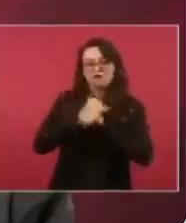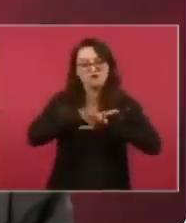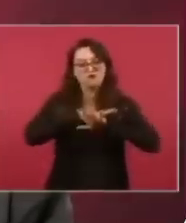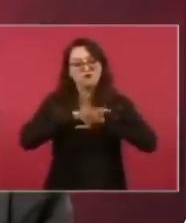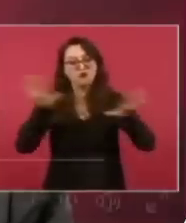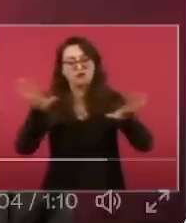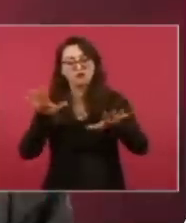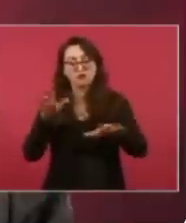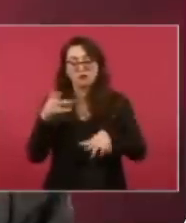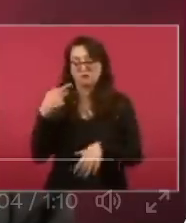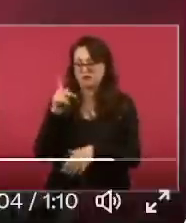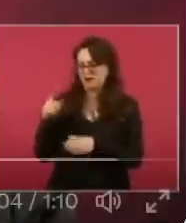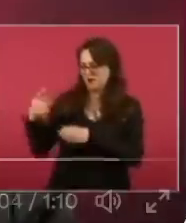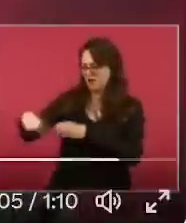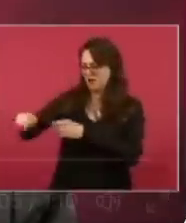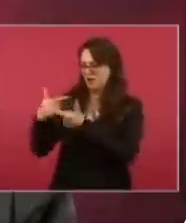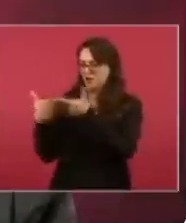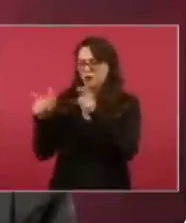del exterior.